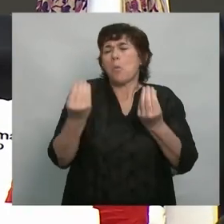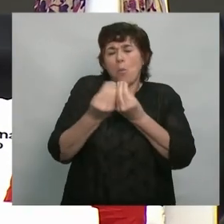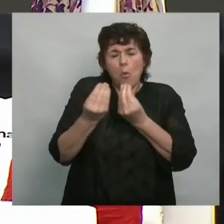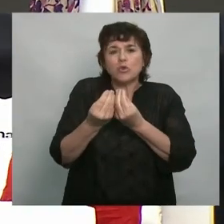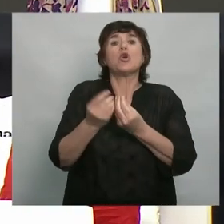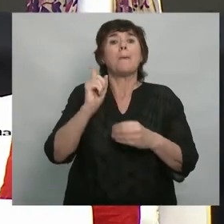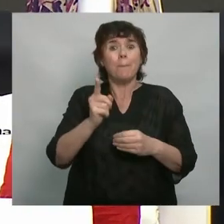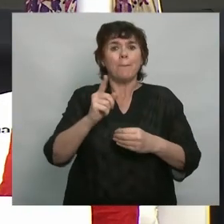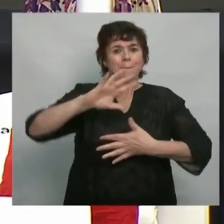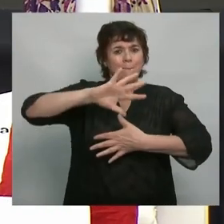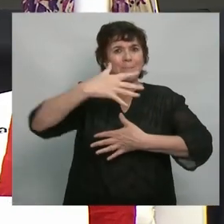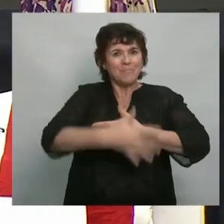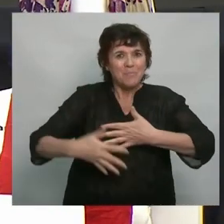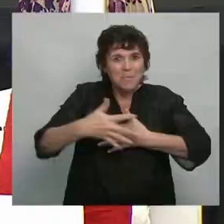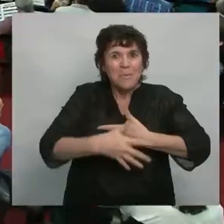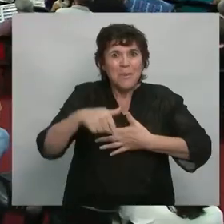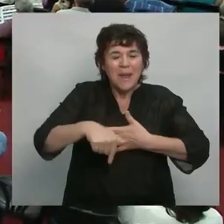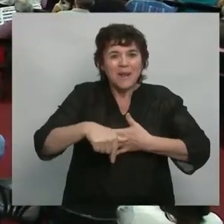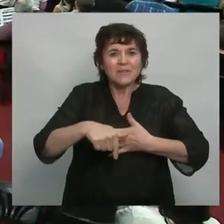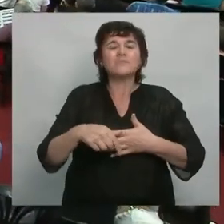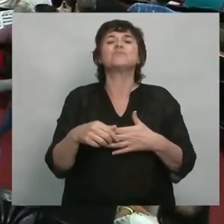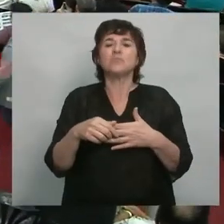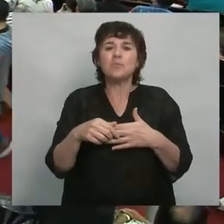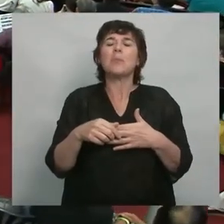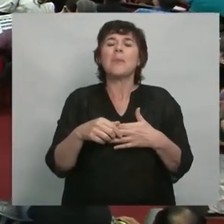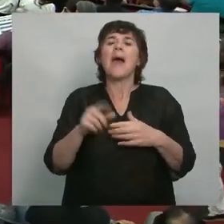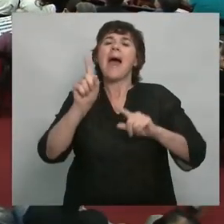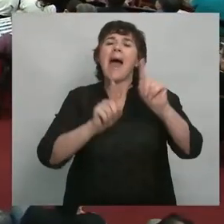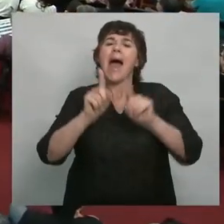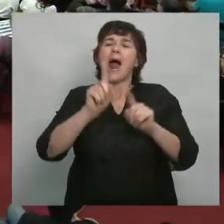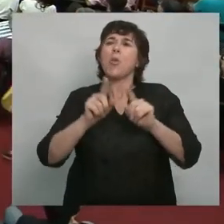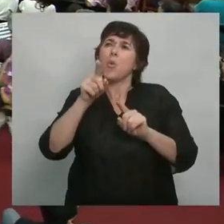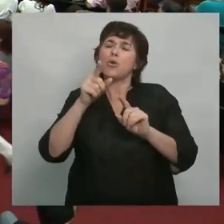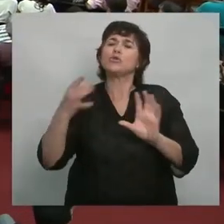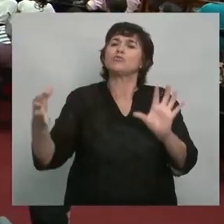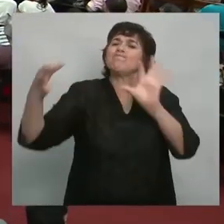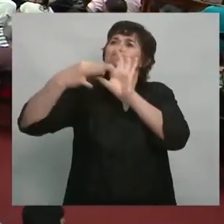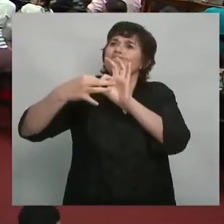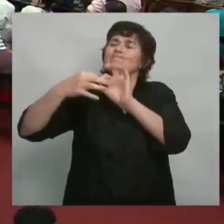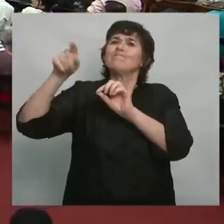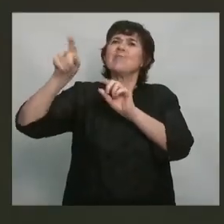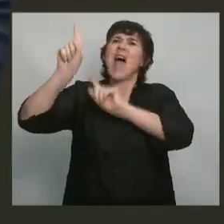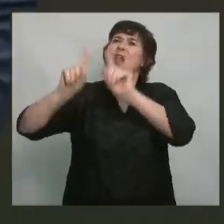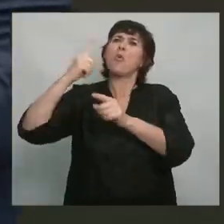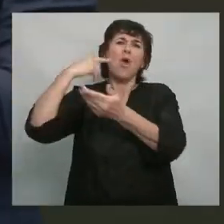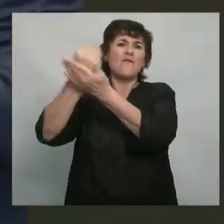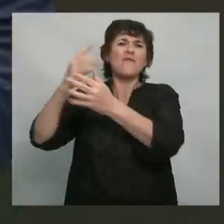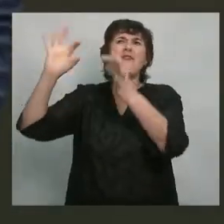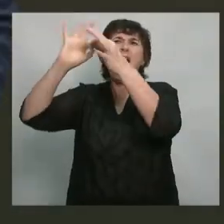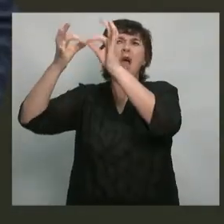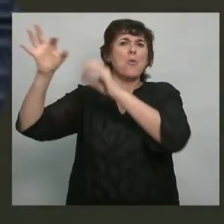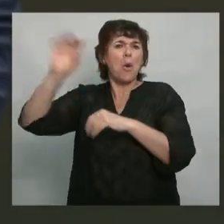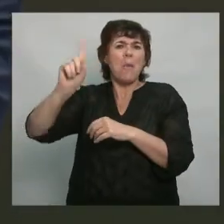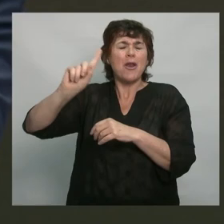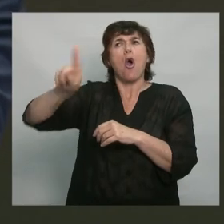Pero América Latina no ha descubierto muchas veces que sus aliados intelectuales también están fuera de Europa. Y por eso estamos